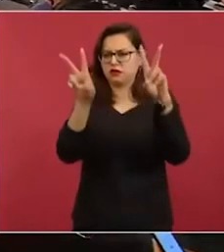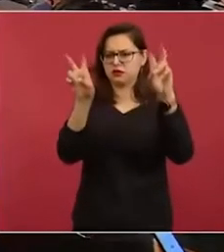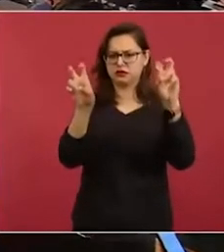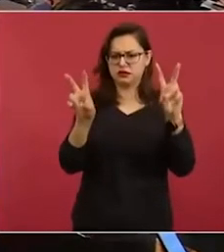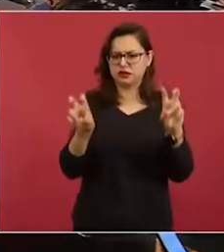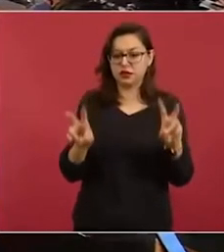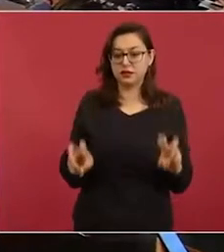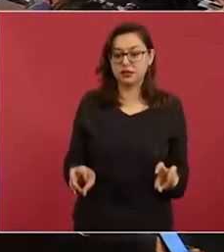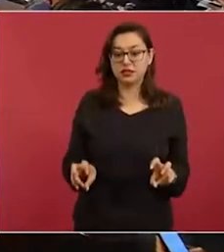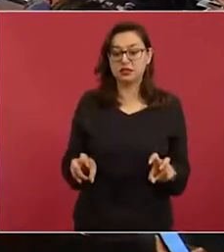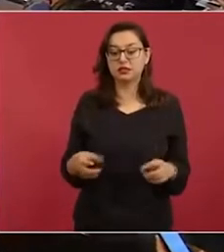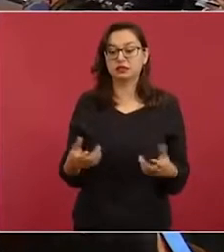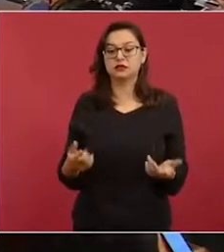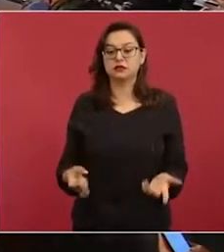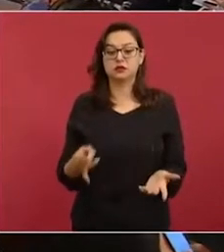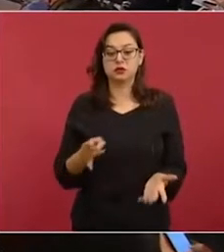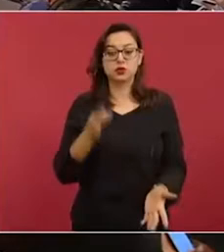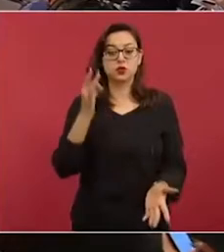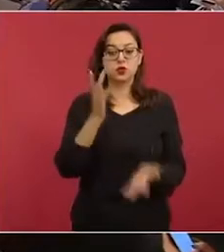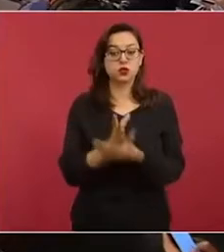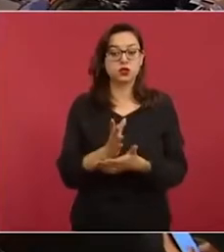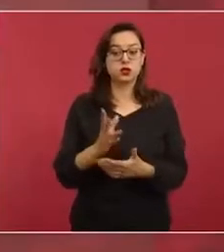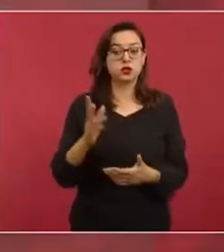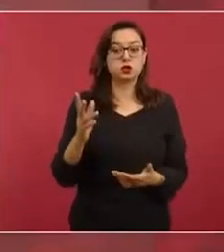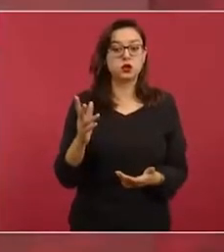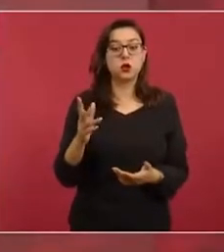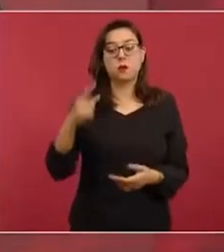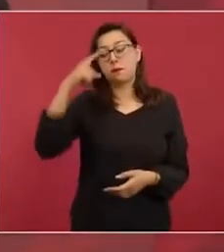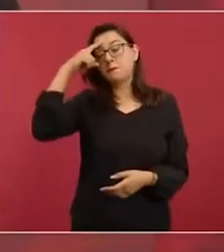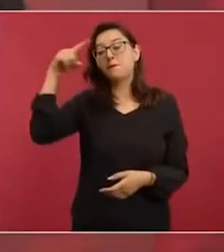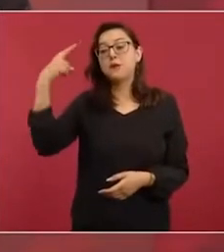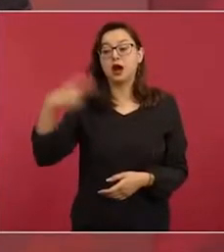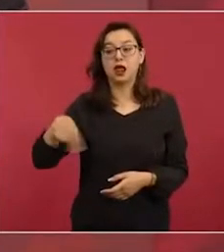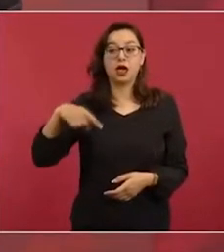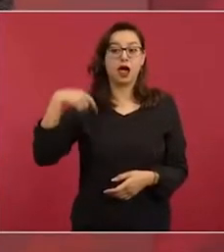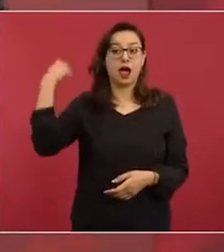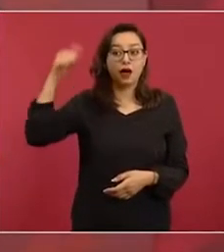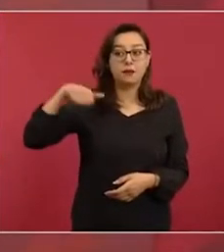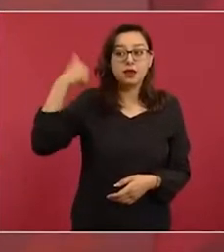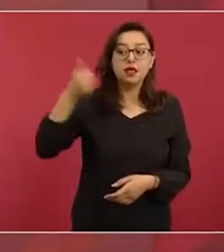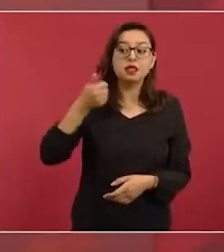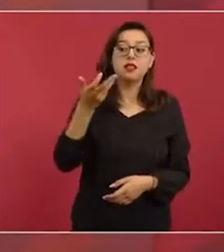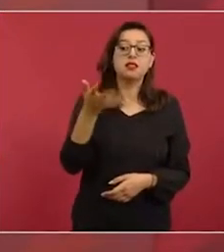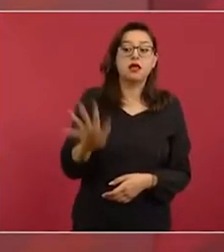no va a mítines, él para que